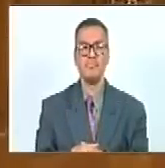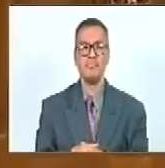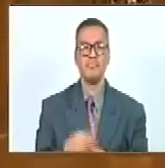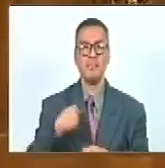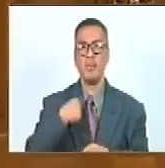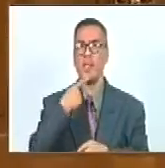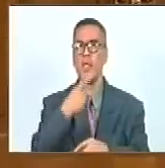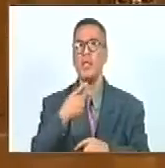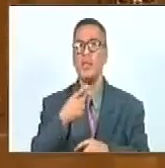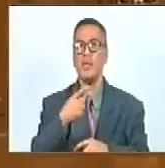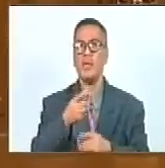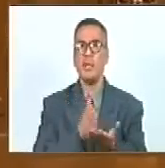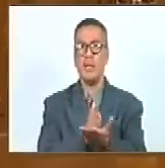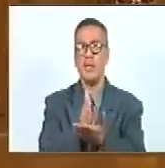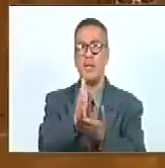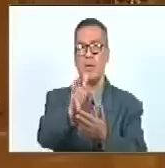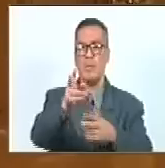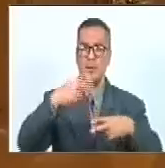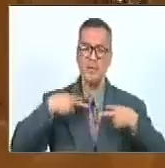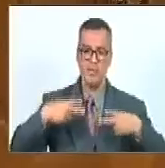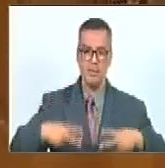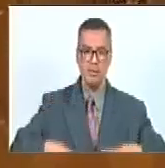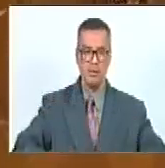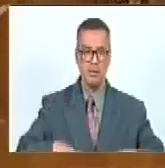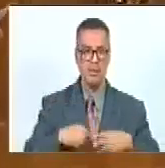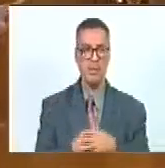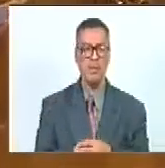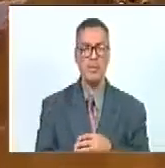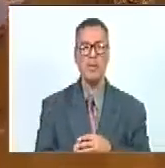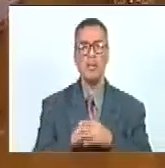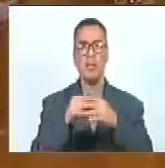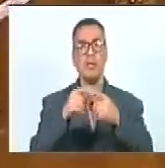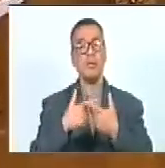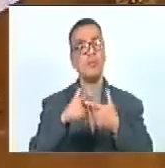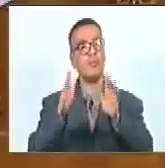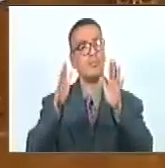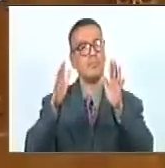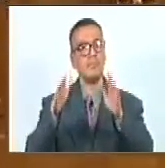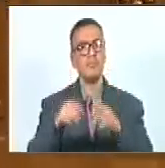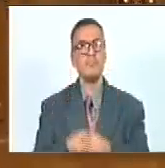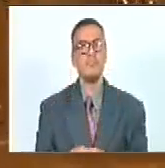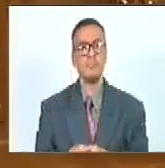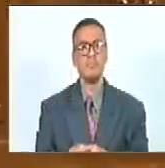Es decir, en el camino de la vida y la libertad.